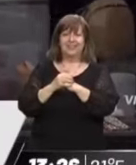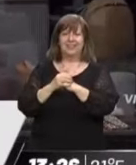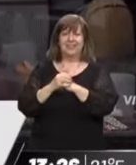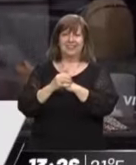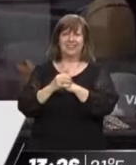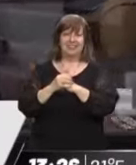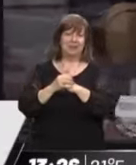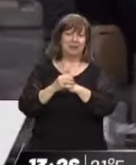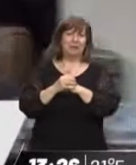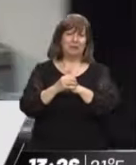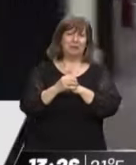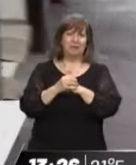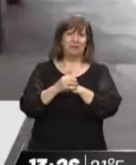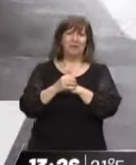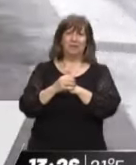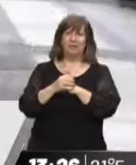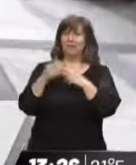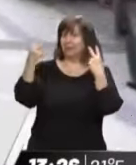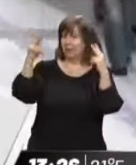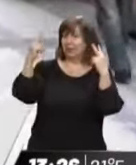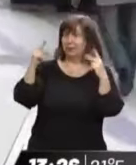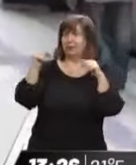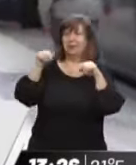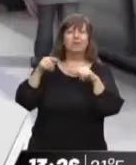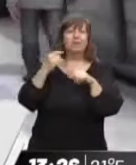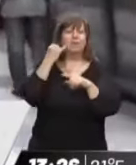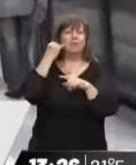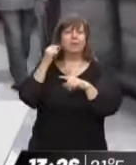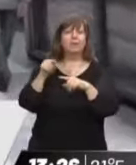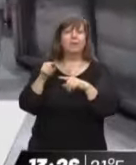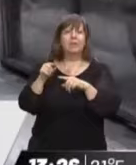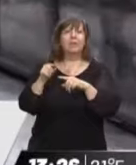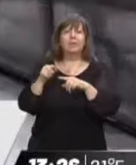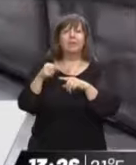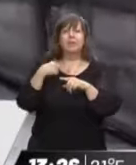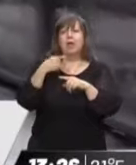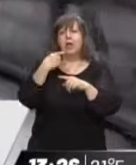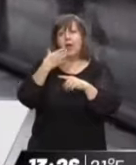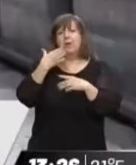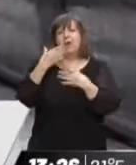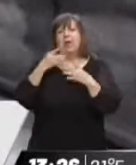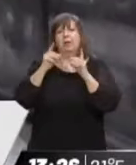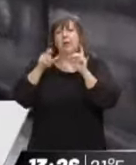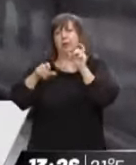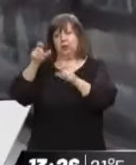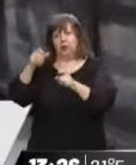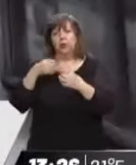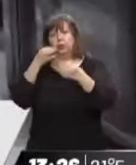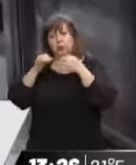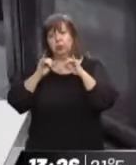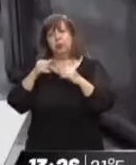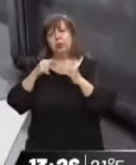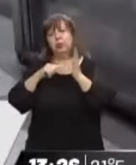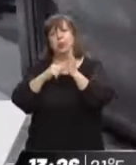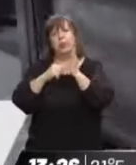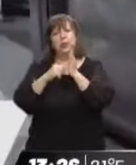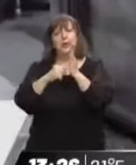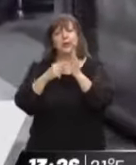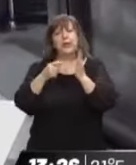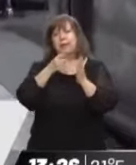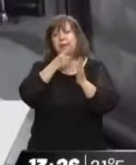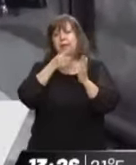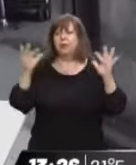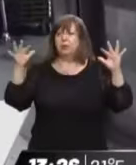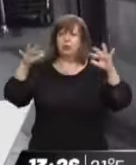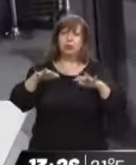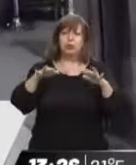sí. Muchos turistas, ¿saben qué pasó? Sí. Que también hemos estado hablando con mucha gente, nos dicen que Buenos Aires es una capital